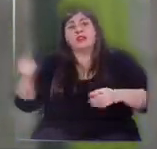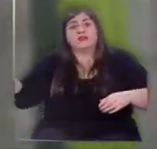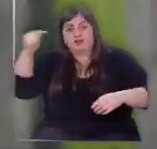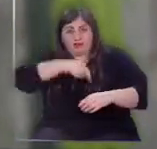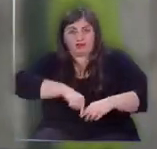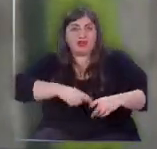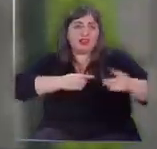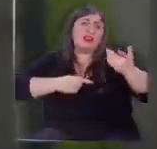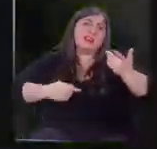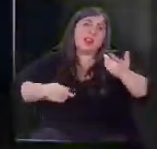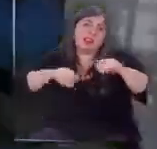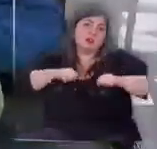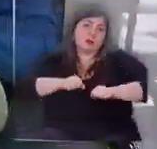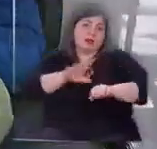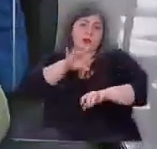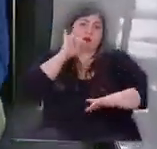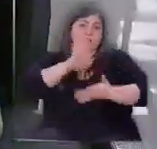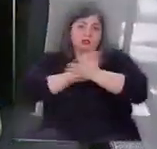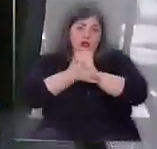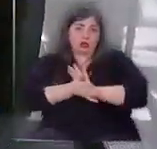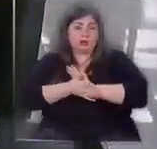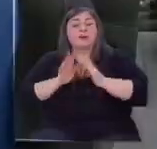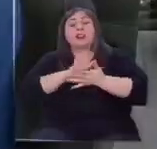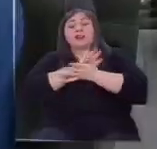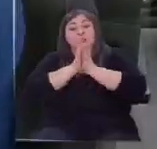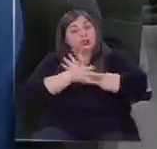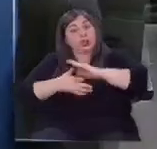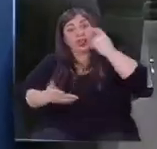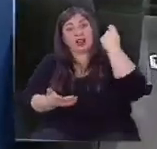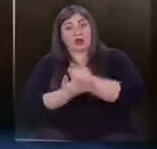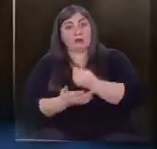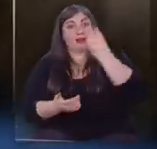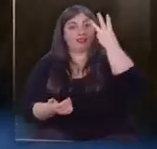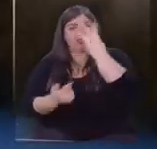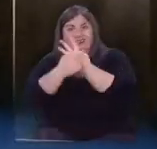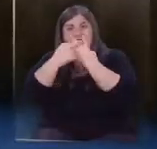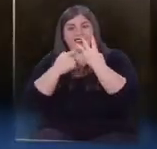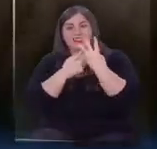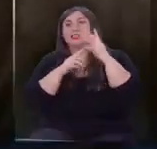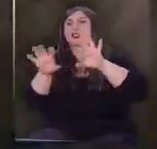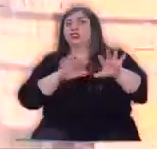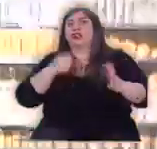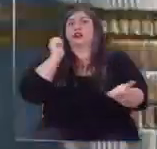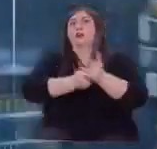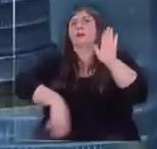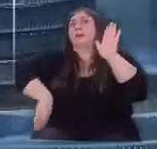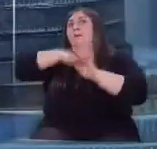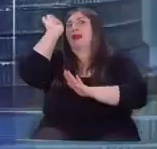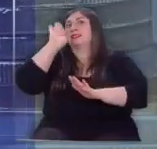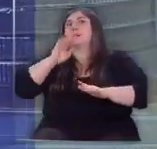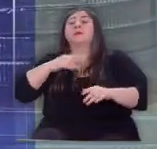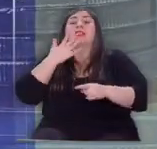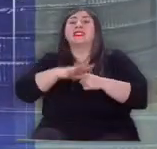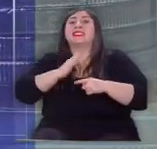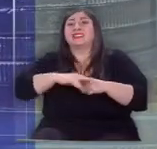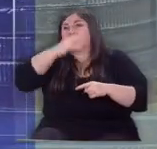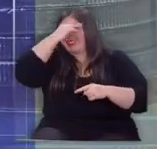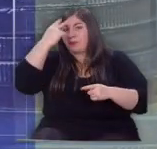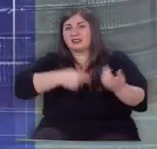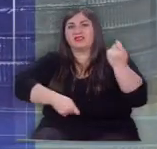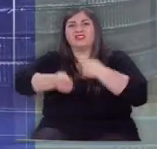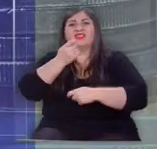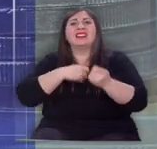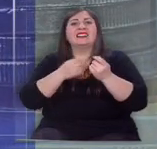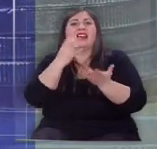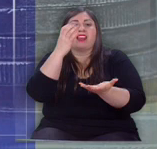al supermercado que encuentran todo. Pero de todas las compras, hay tres productos que se llevan las preferencias. En la semana del 15 de marzo, la venta de